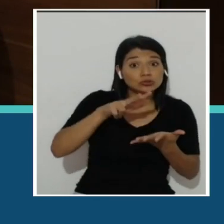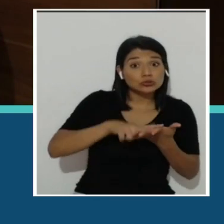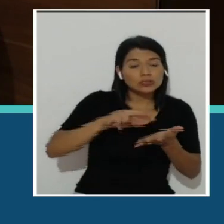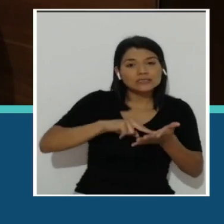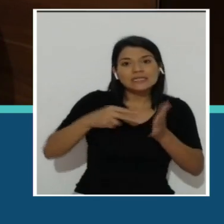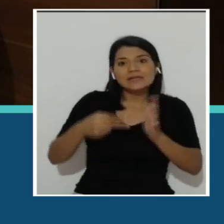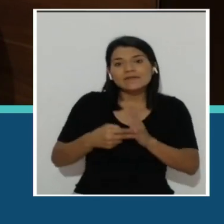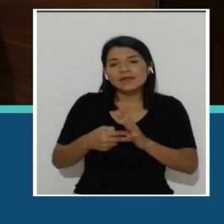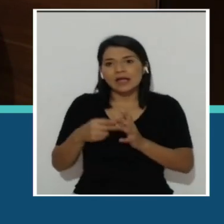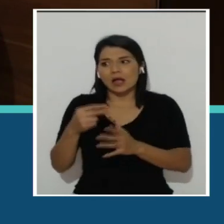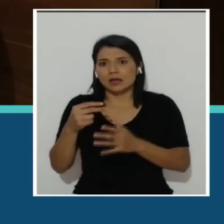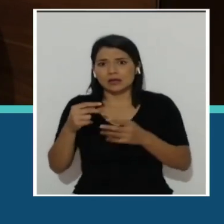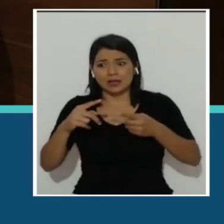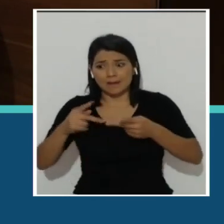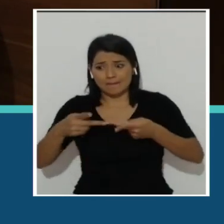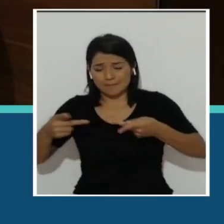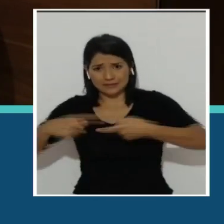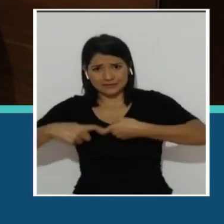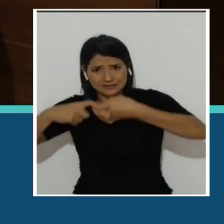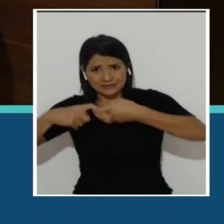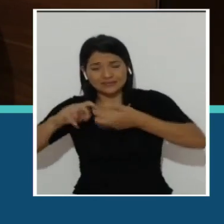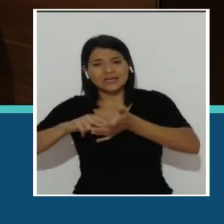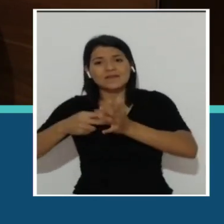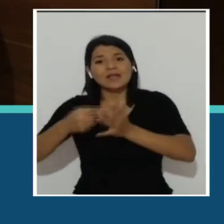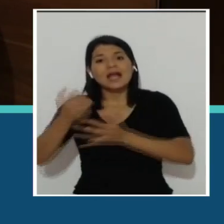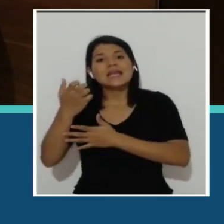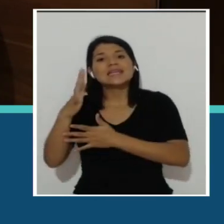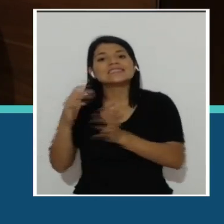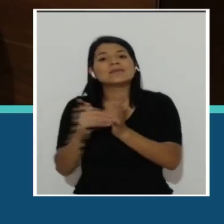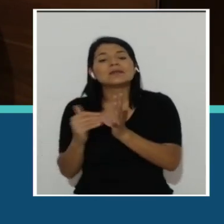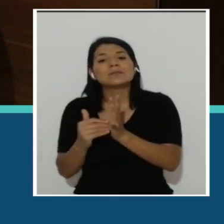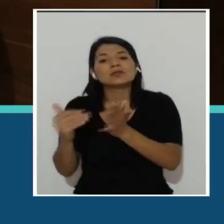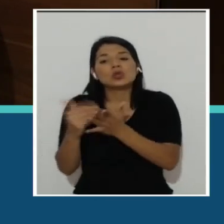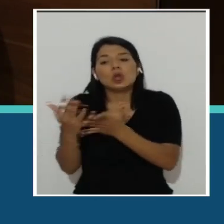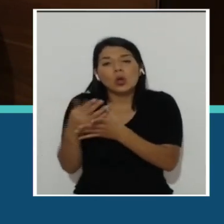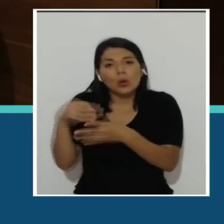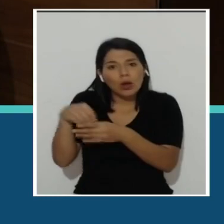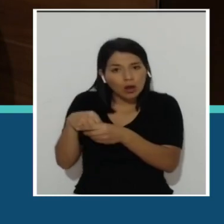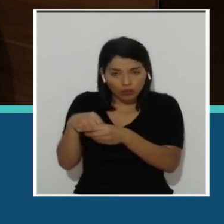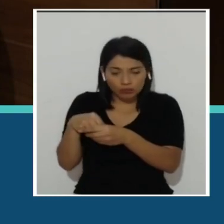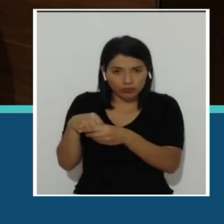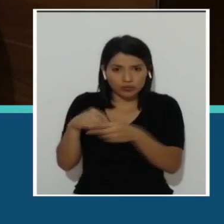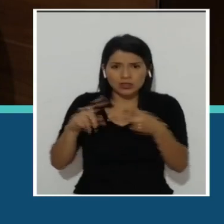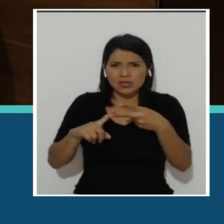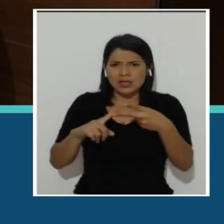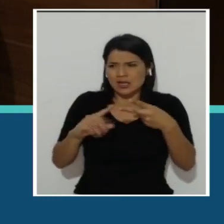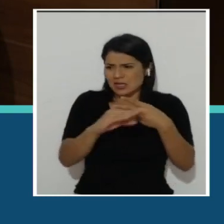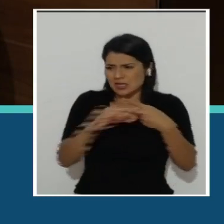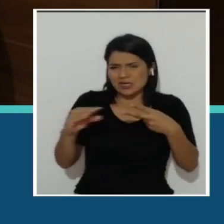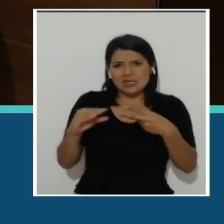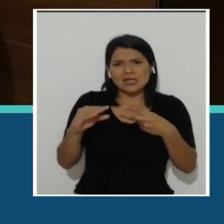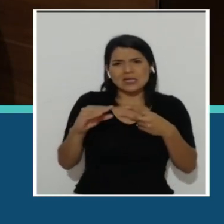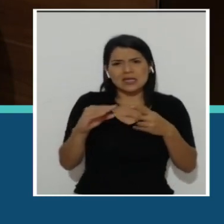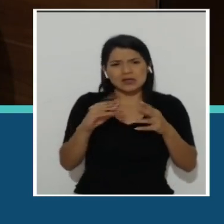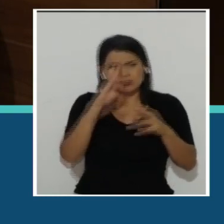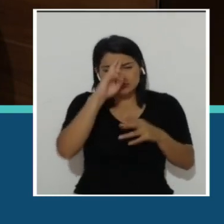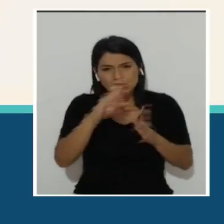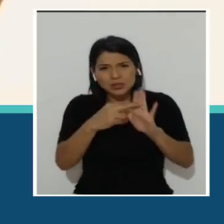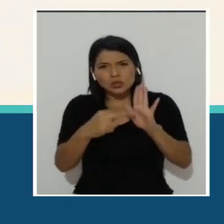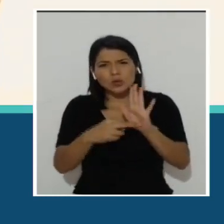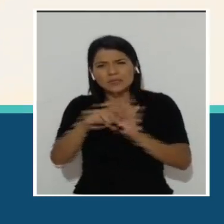rebajas, así como toda la totalidad de las normas representa alrededor de 124.000 millones según análisis